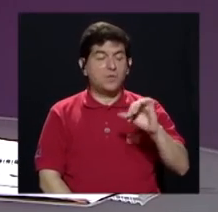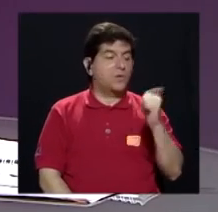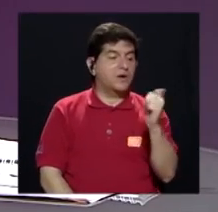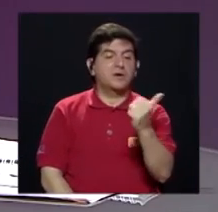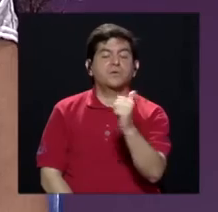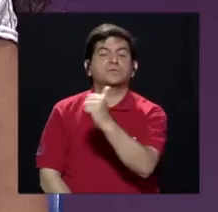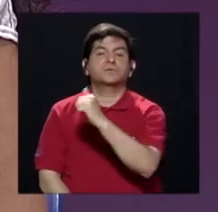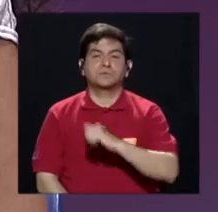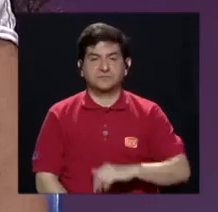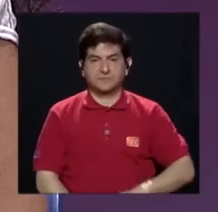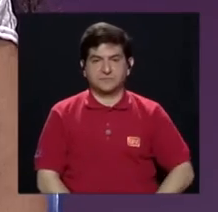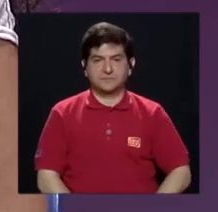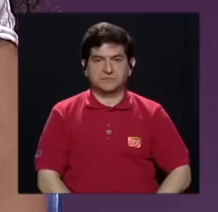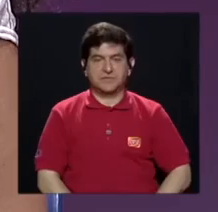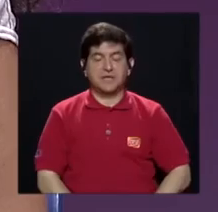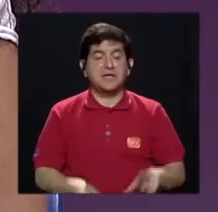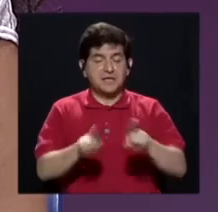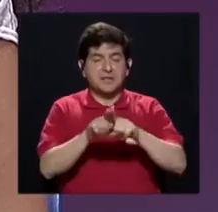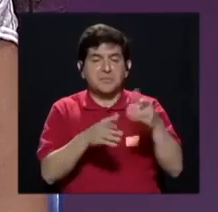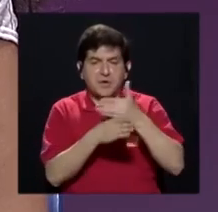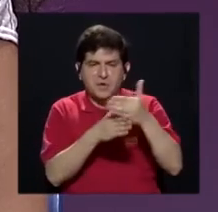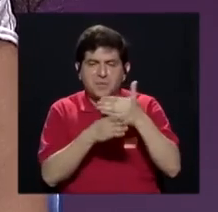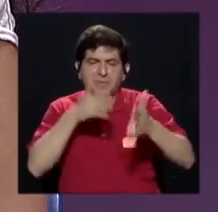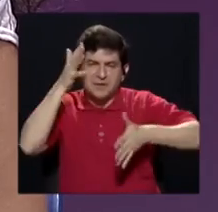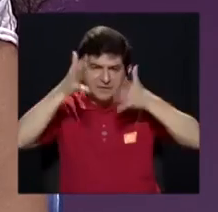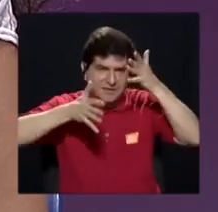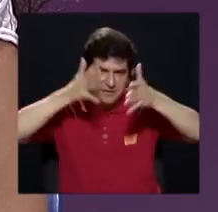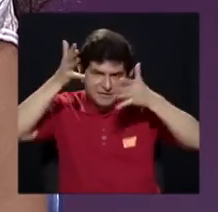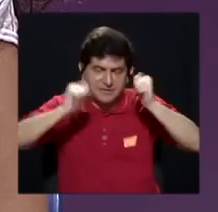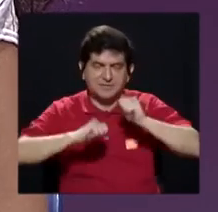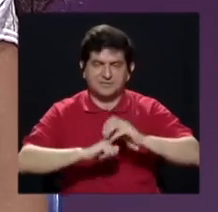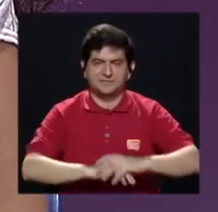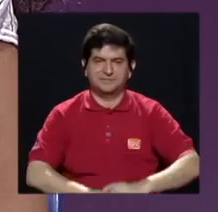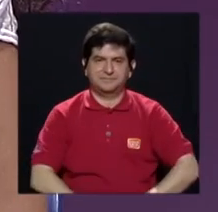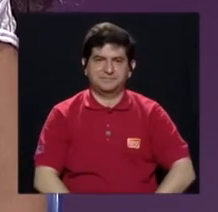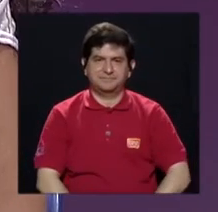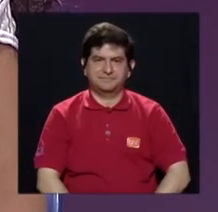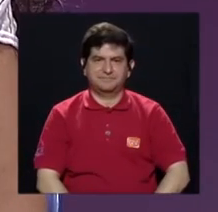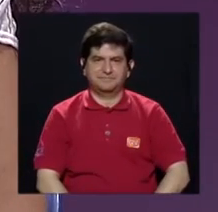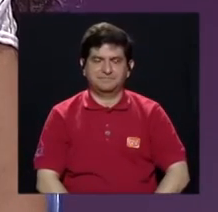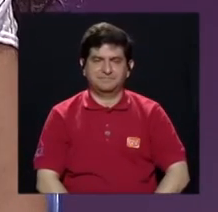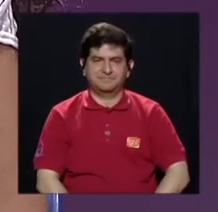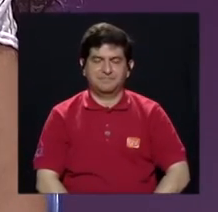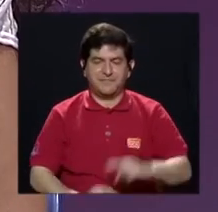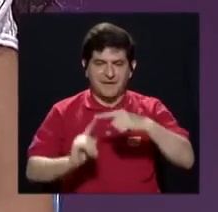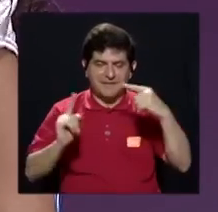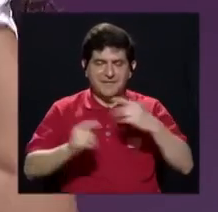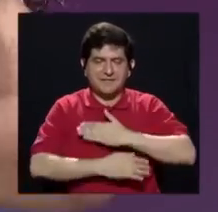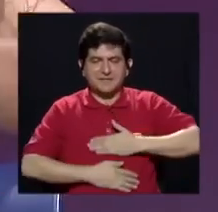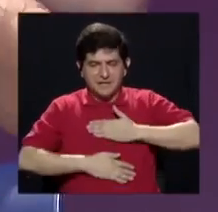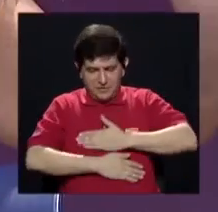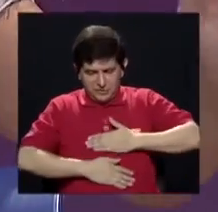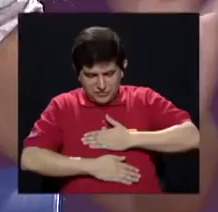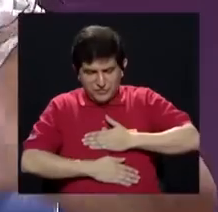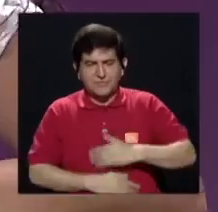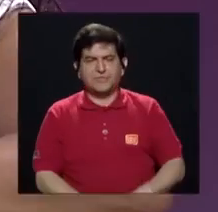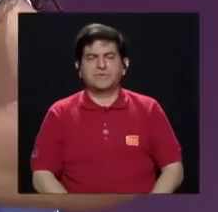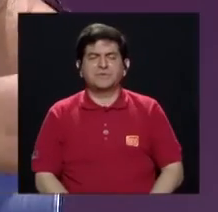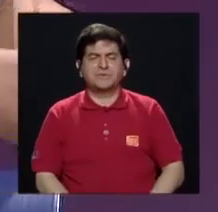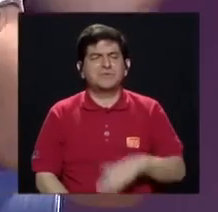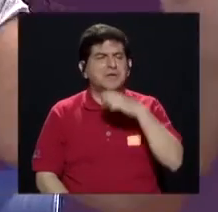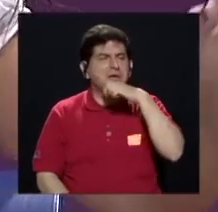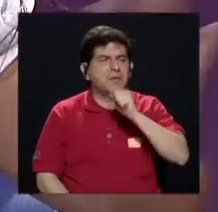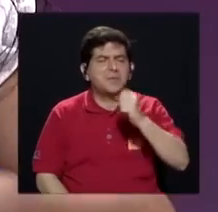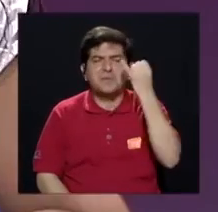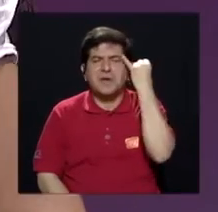otras, y co-crear. Y co-crear desde el gozo, dejando el viejo